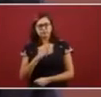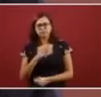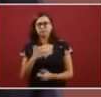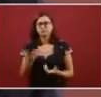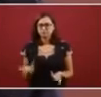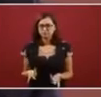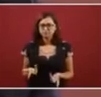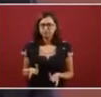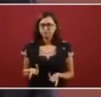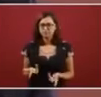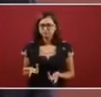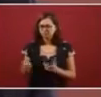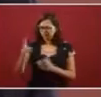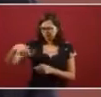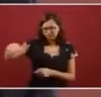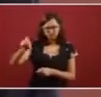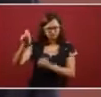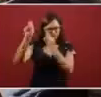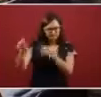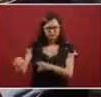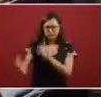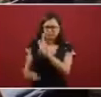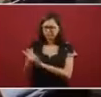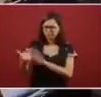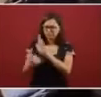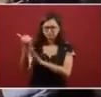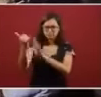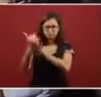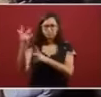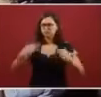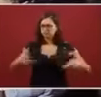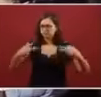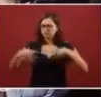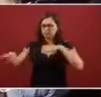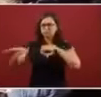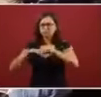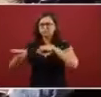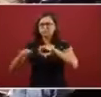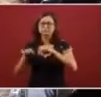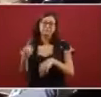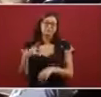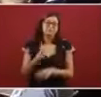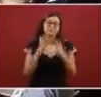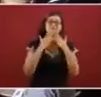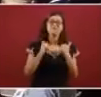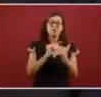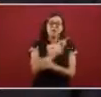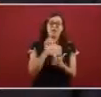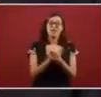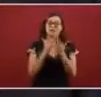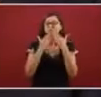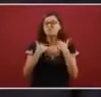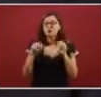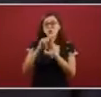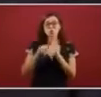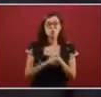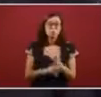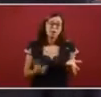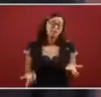están haciendo las obras, se está dando empleo, pero no hay norma para eso y